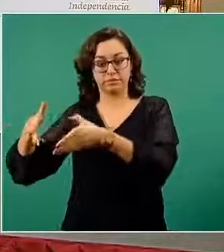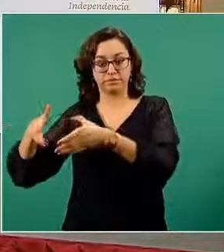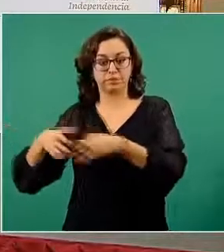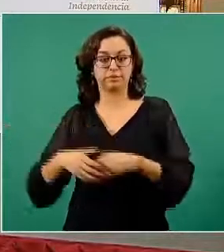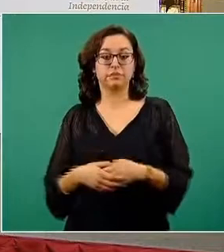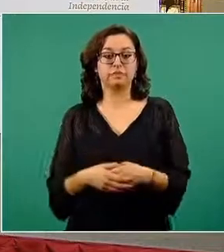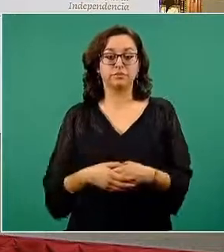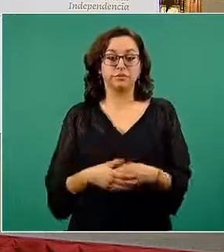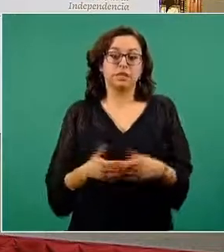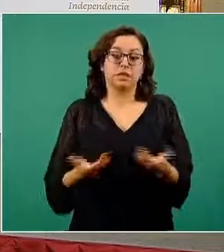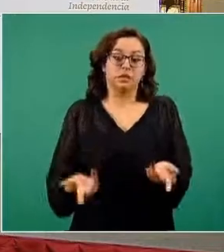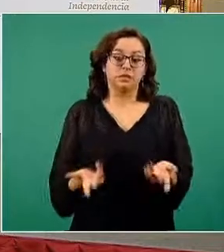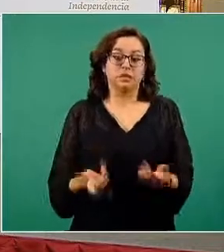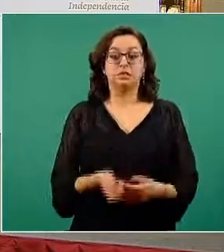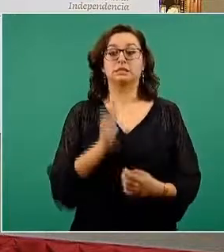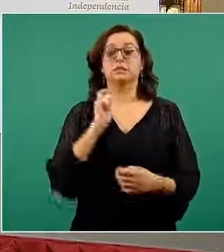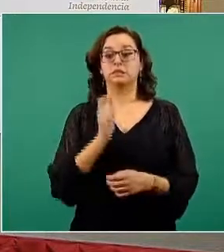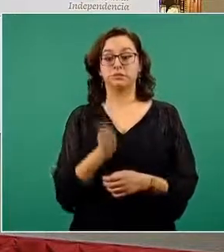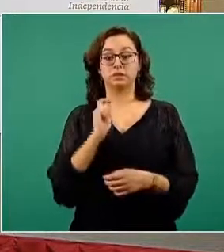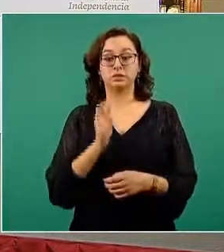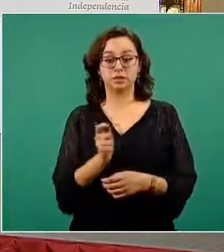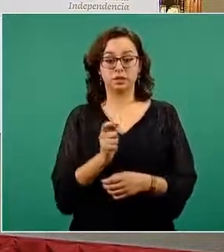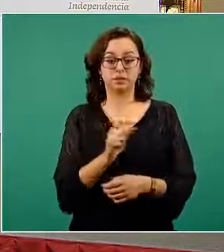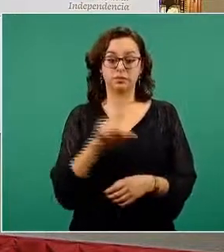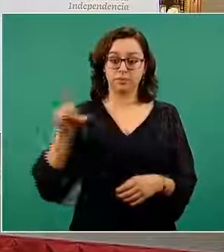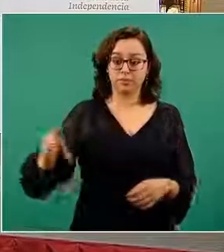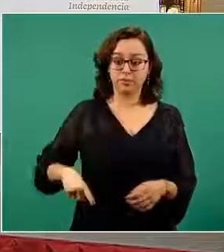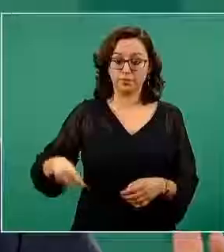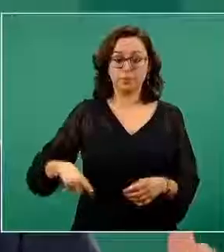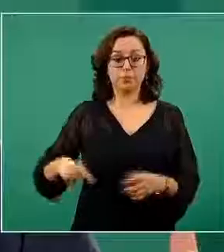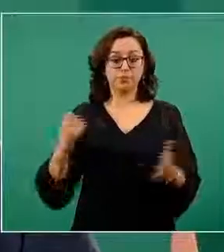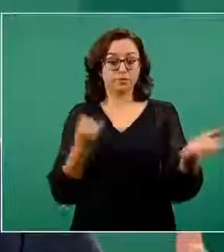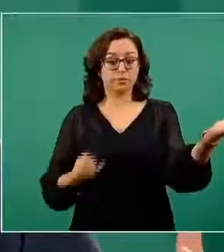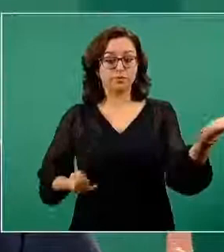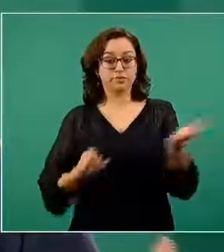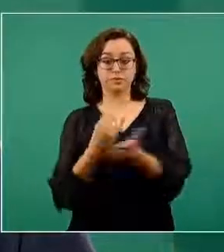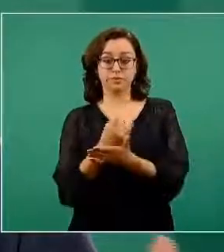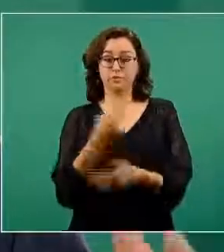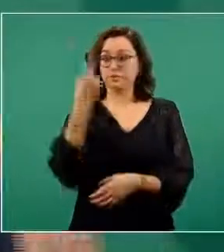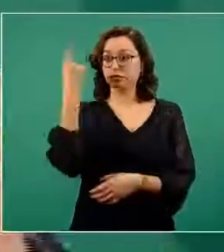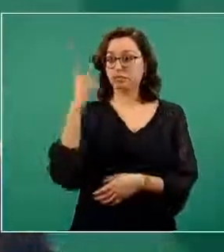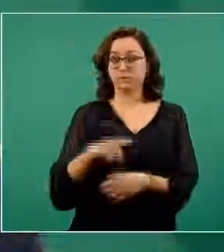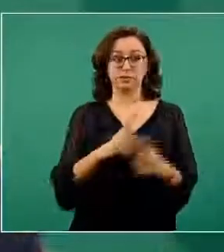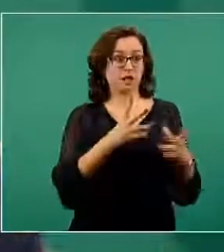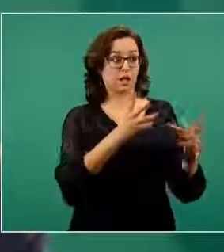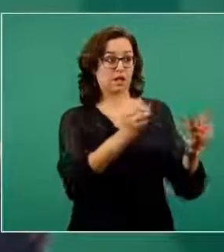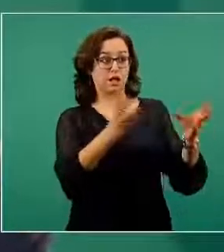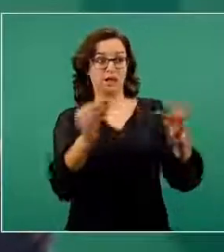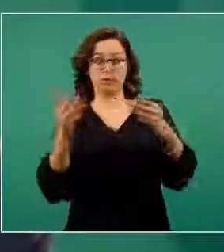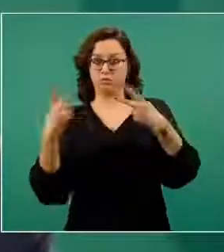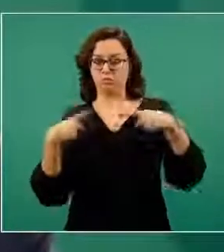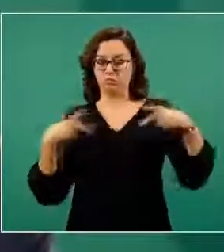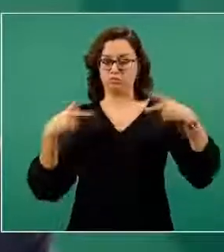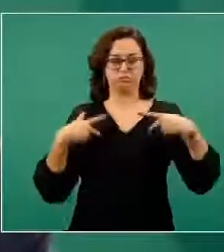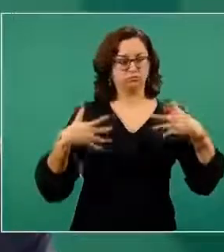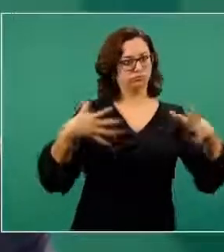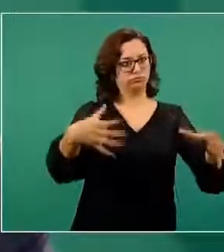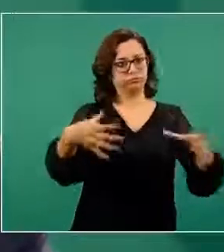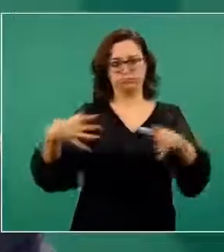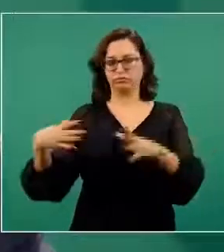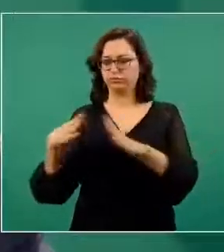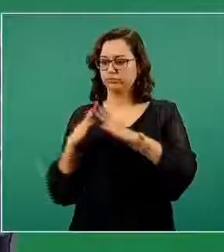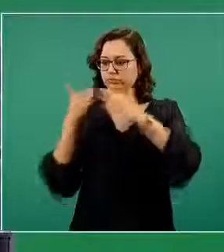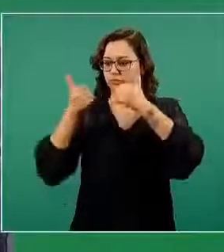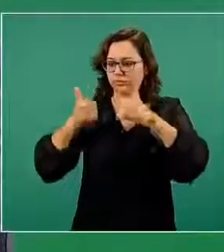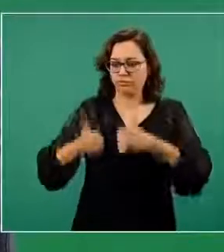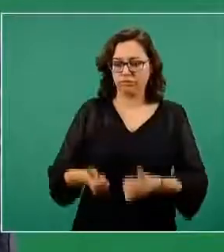de masa, es decir, un gran número de personas fuera del espacio público, y hay otras que sí son dirigidas específicamente a